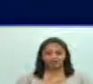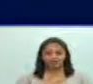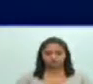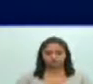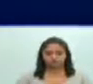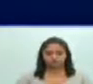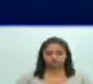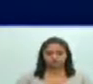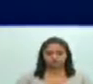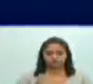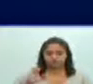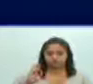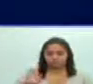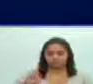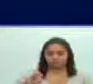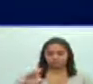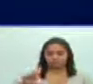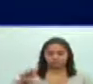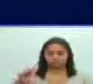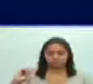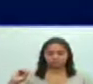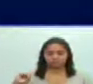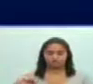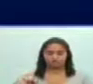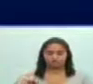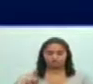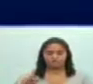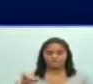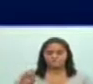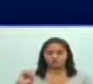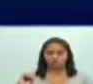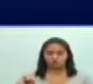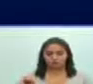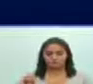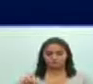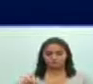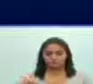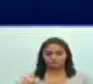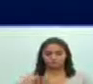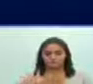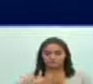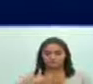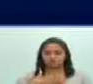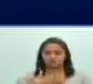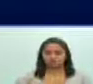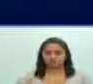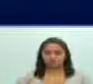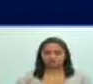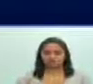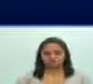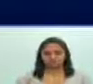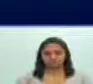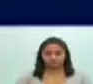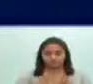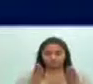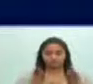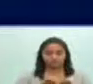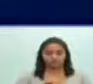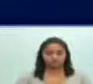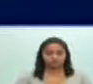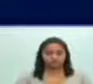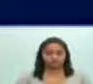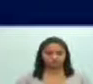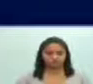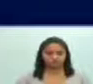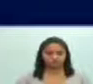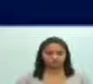personal. Ellos constituyen, ahora son todos, ya no son algunos ni otros, sino todos en general. Constituyen